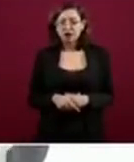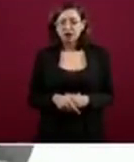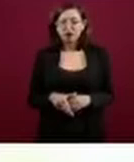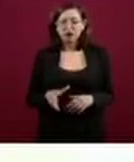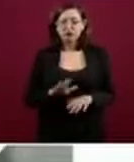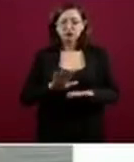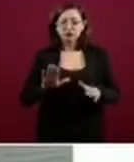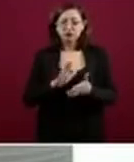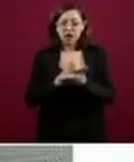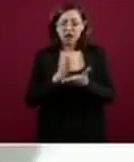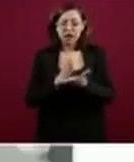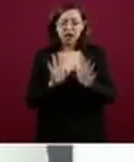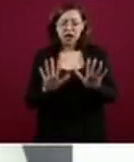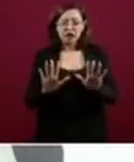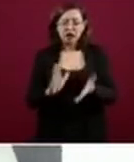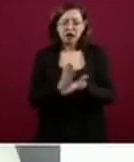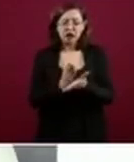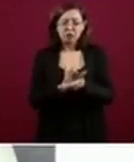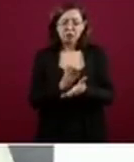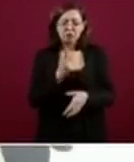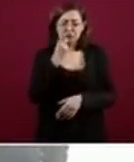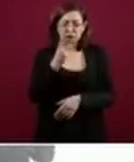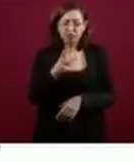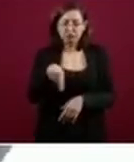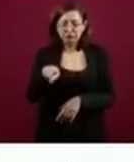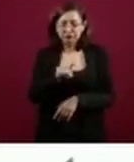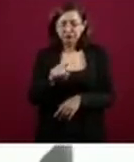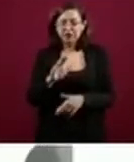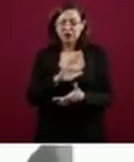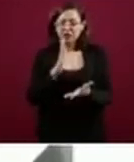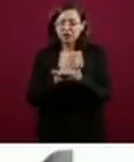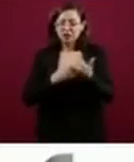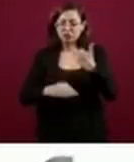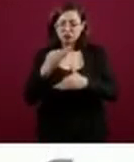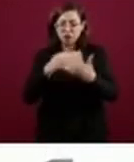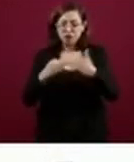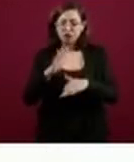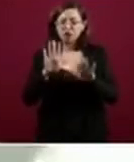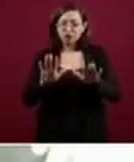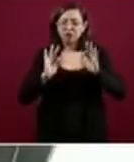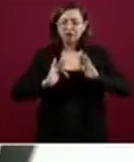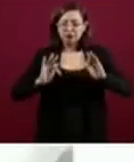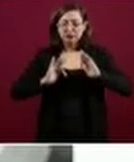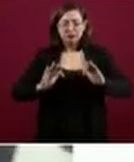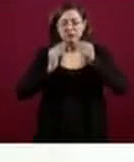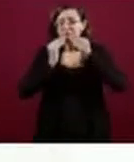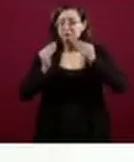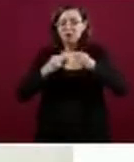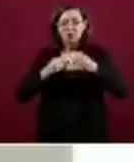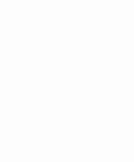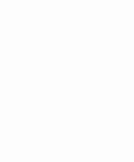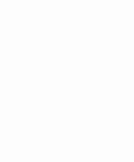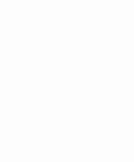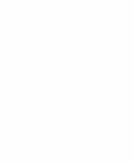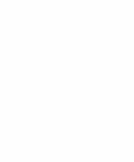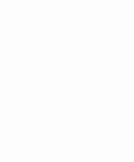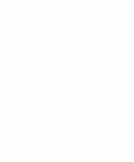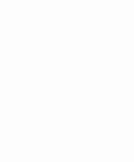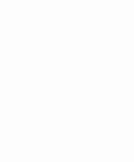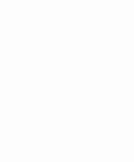Ya paren todo. Eso es lo que está estableciendo él en el teléfono. Tranquilo, por favor.